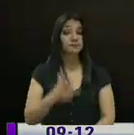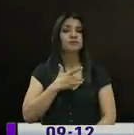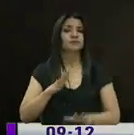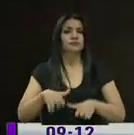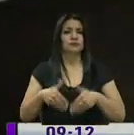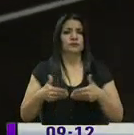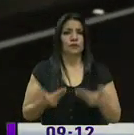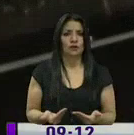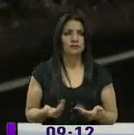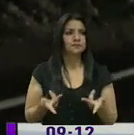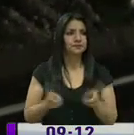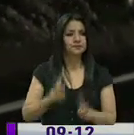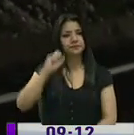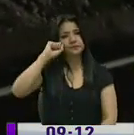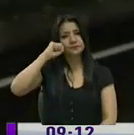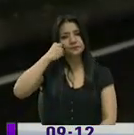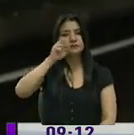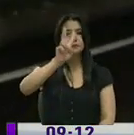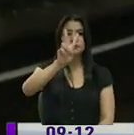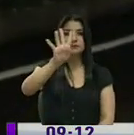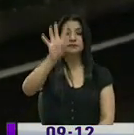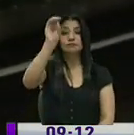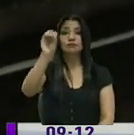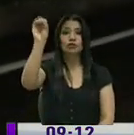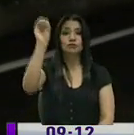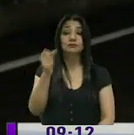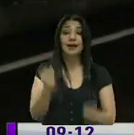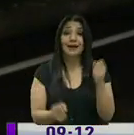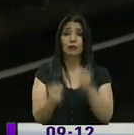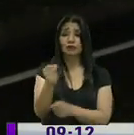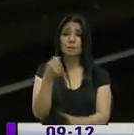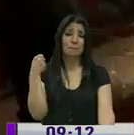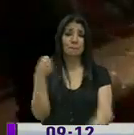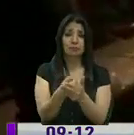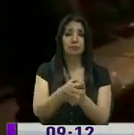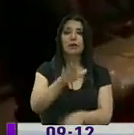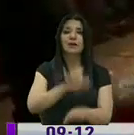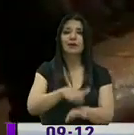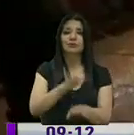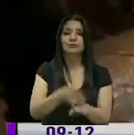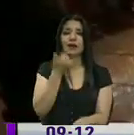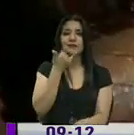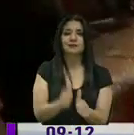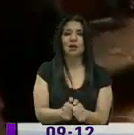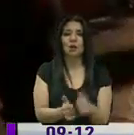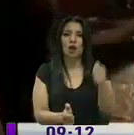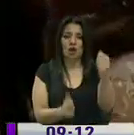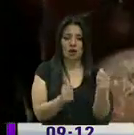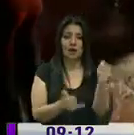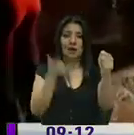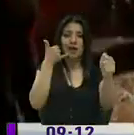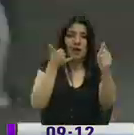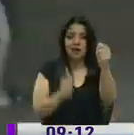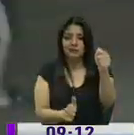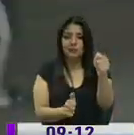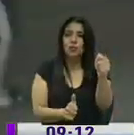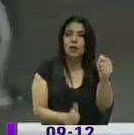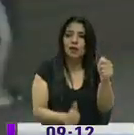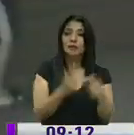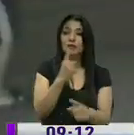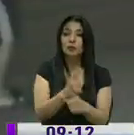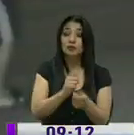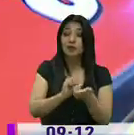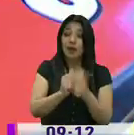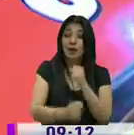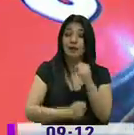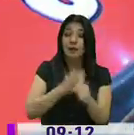recordó además que el 24 por ciento de los siniestros se dan por el uso del celular mientras manejan es así que al año se